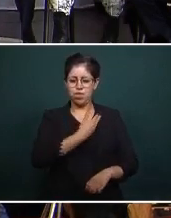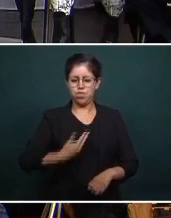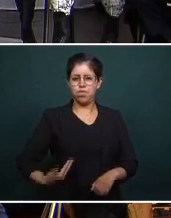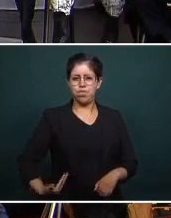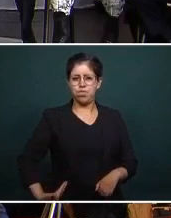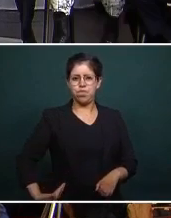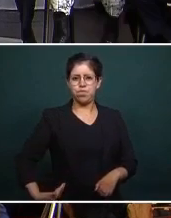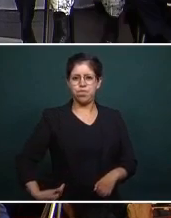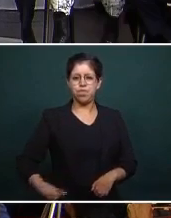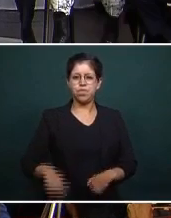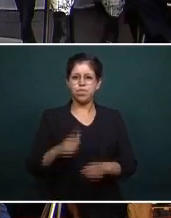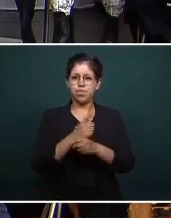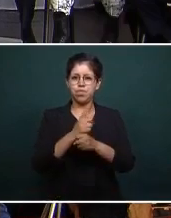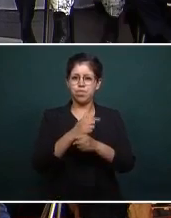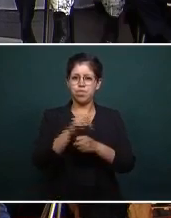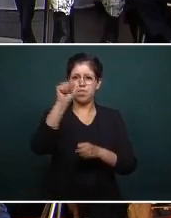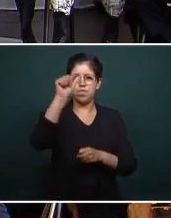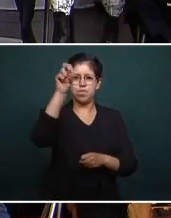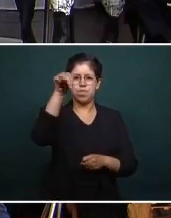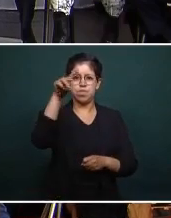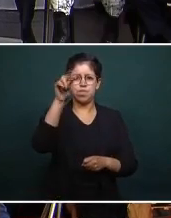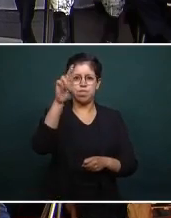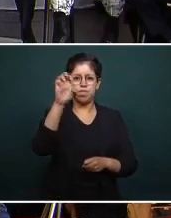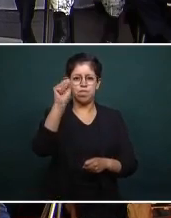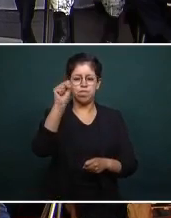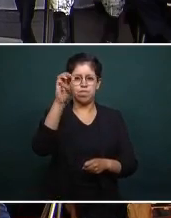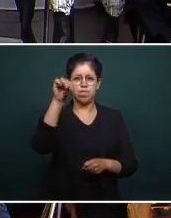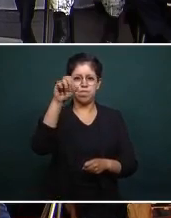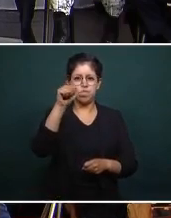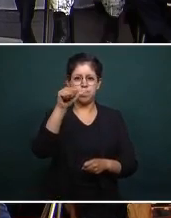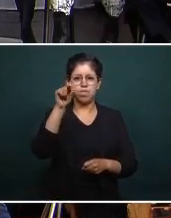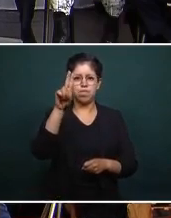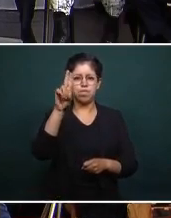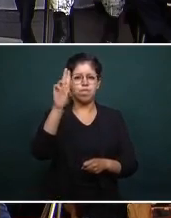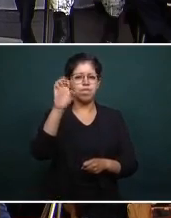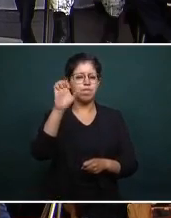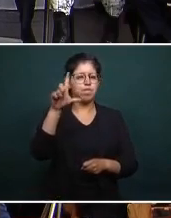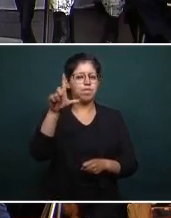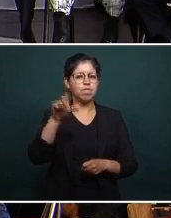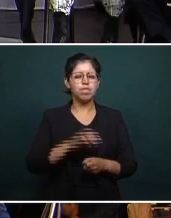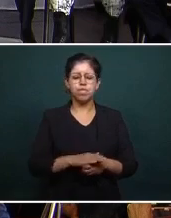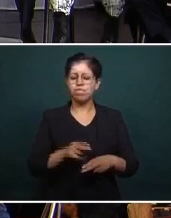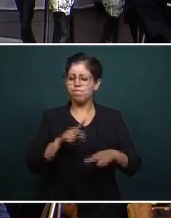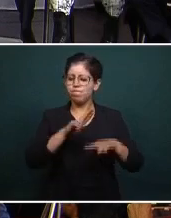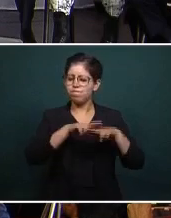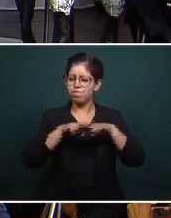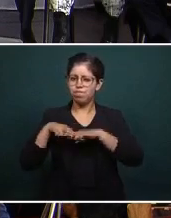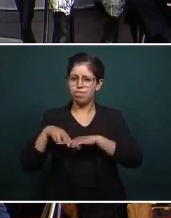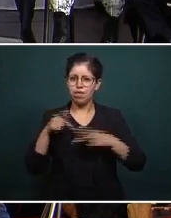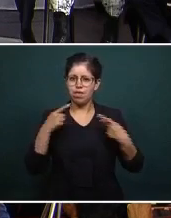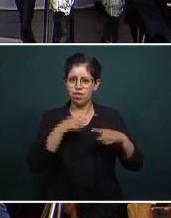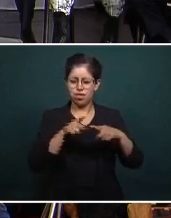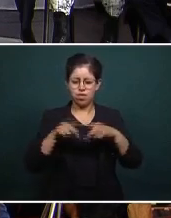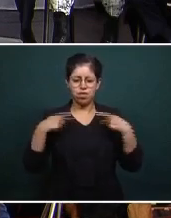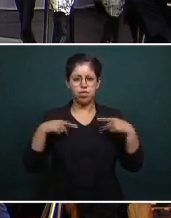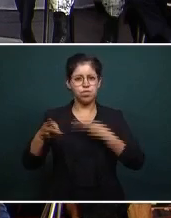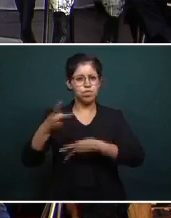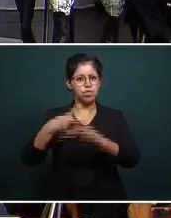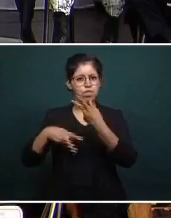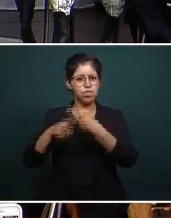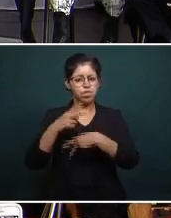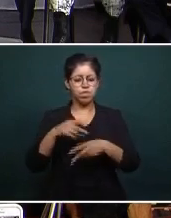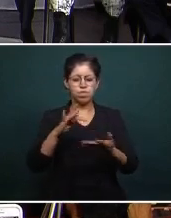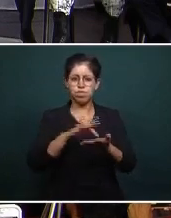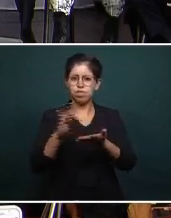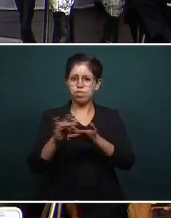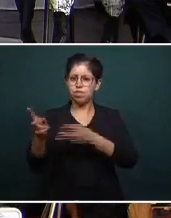licenciado Andrés Manuel López Obrador, a todos los integrantes del gabinete que lo acompañan, a la secretaria de Gobernación, al secretario de